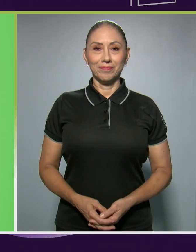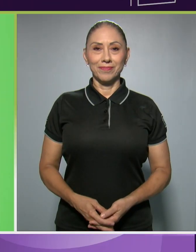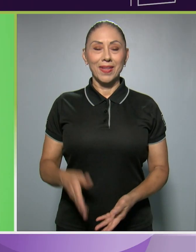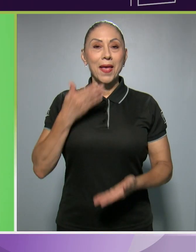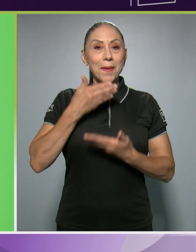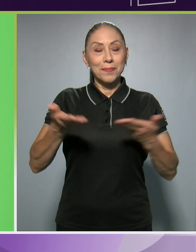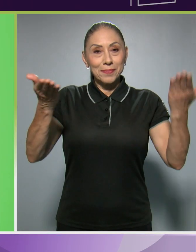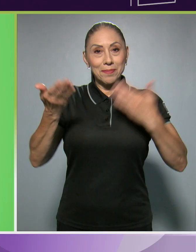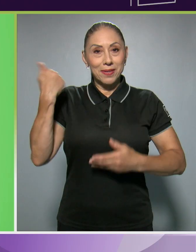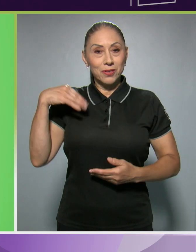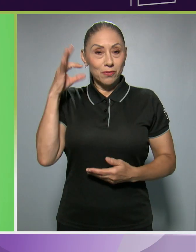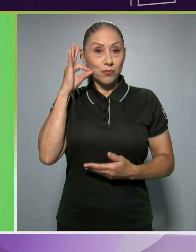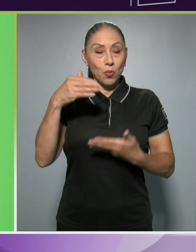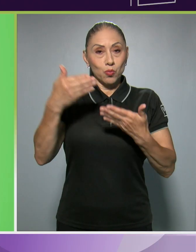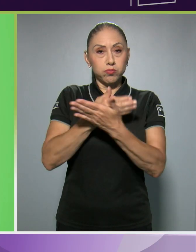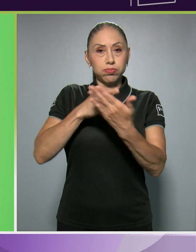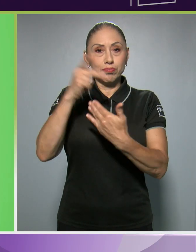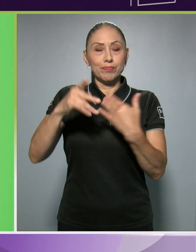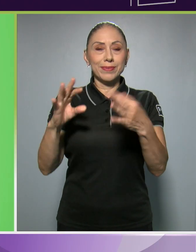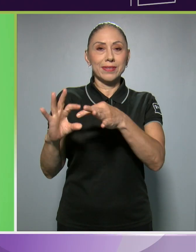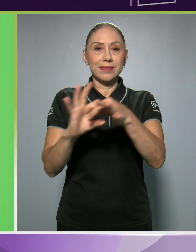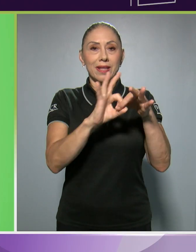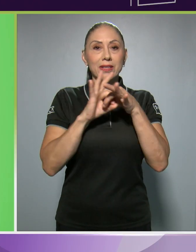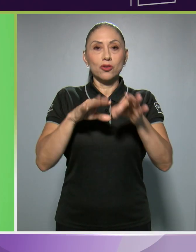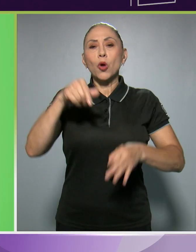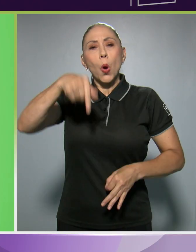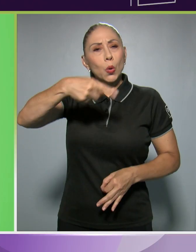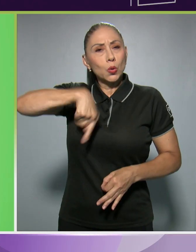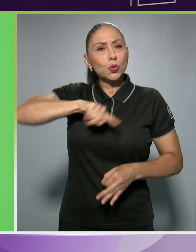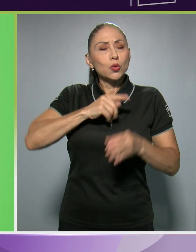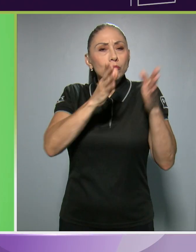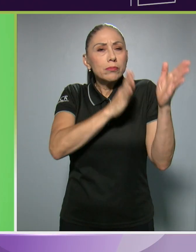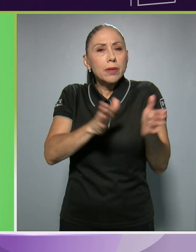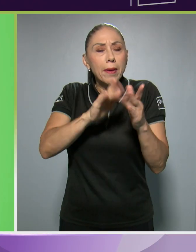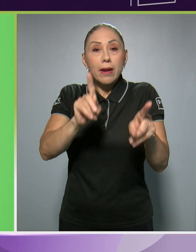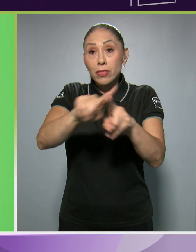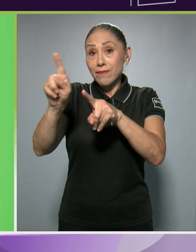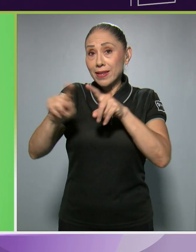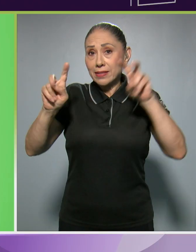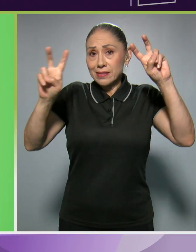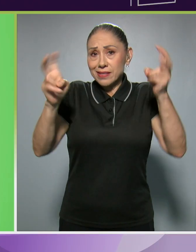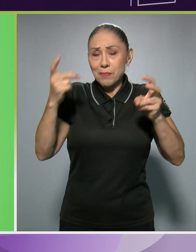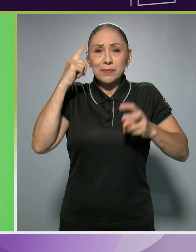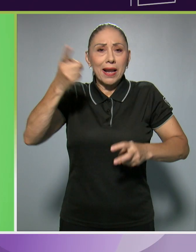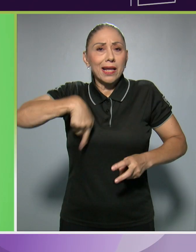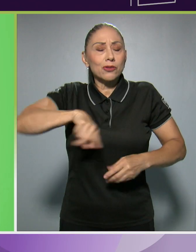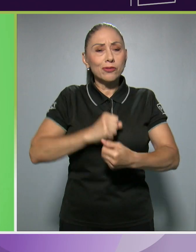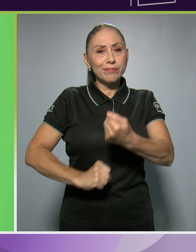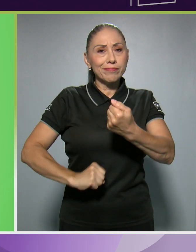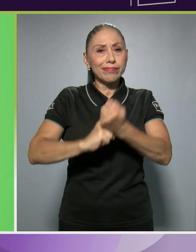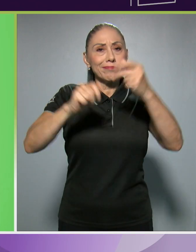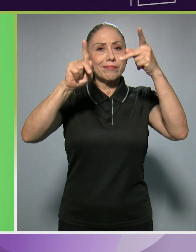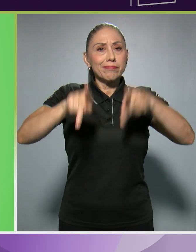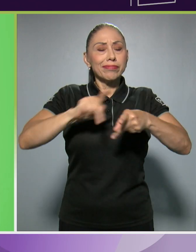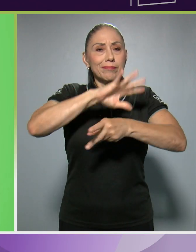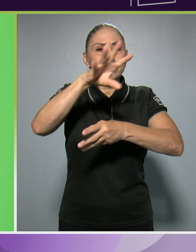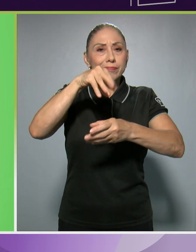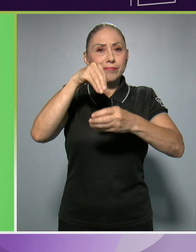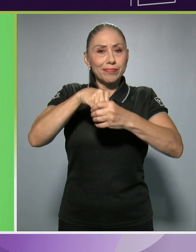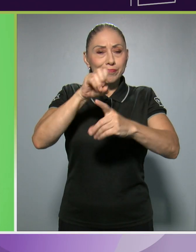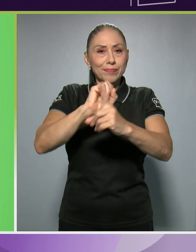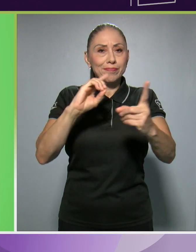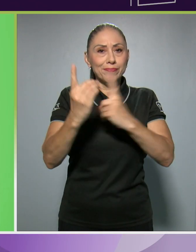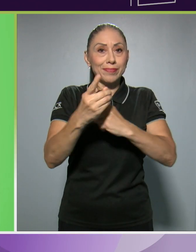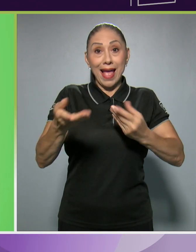Bienvenidos y bienvenidos a una nueva edición de Nexos. Hoy hemos preparado diversos contenidos para apuntarnos a la inclusión. Nos